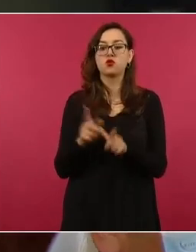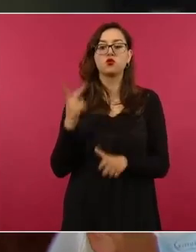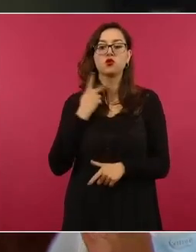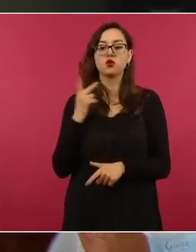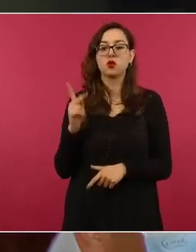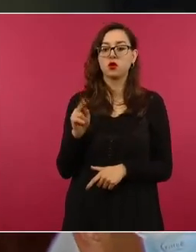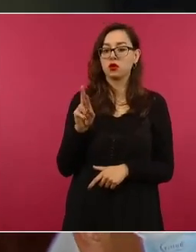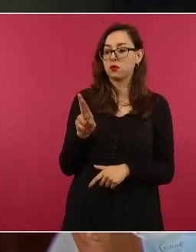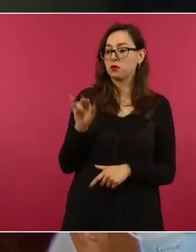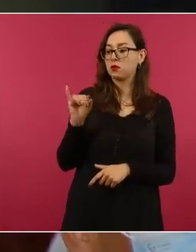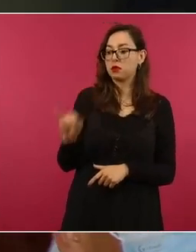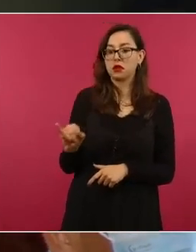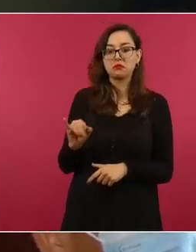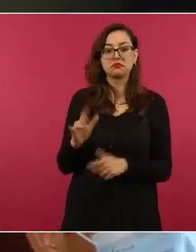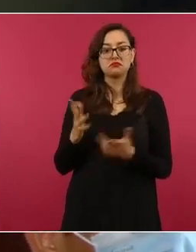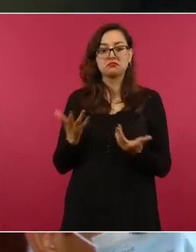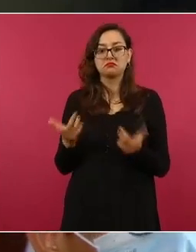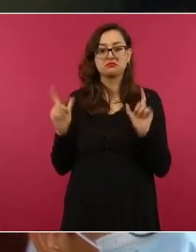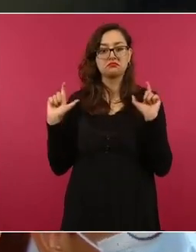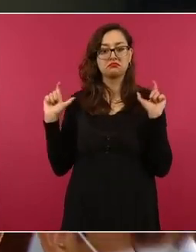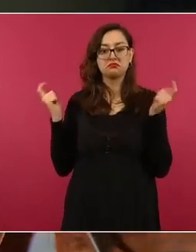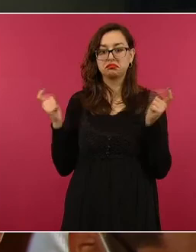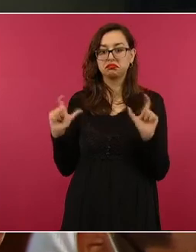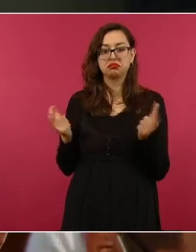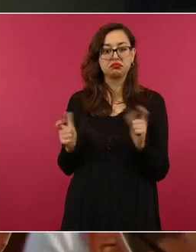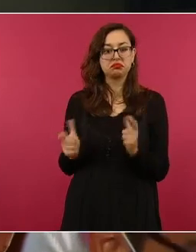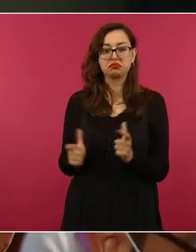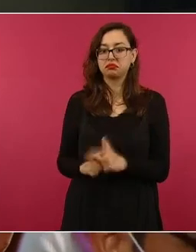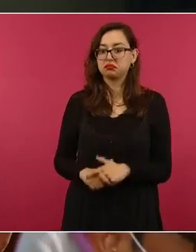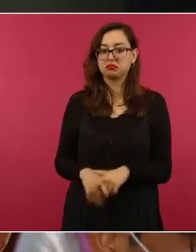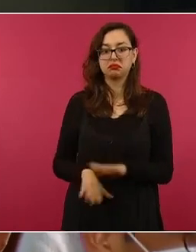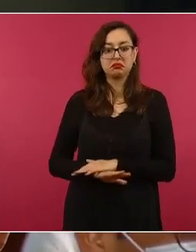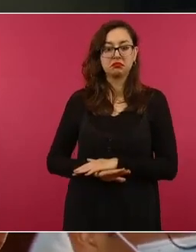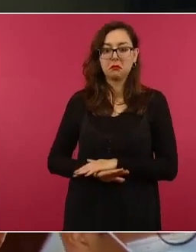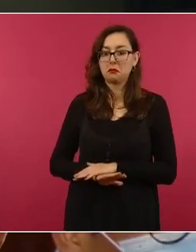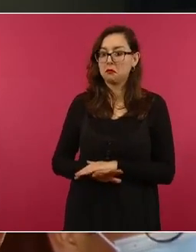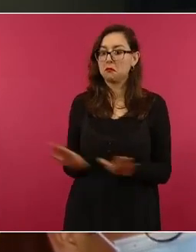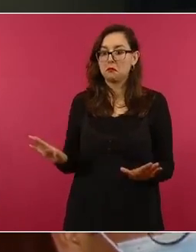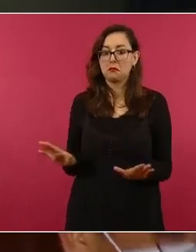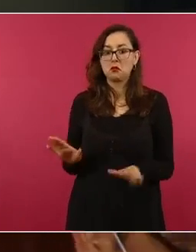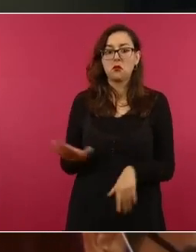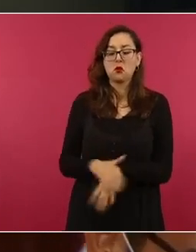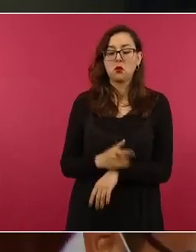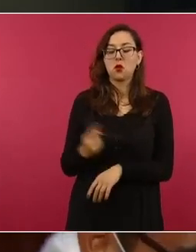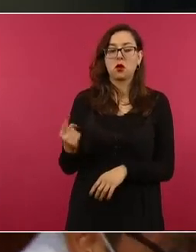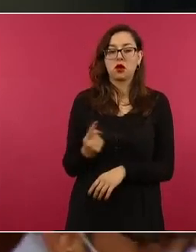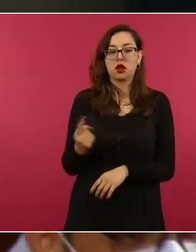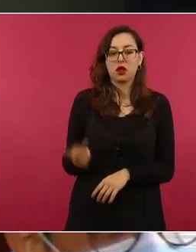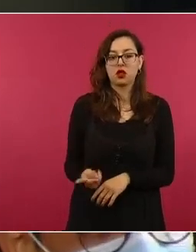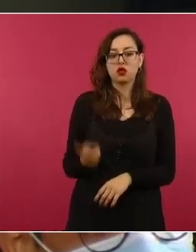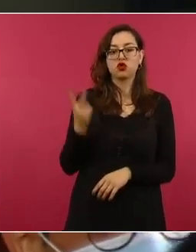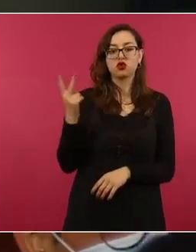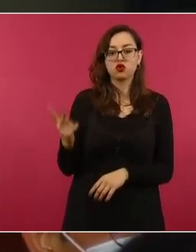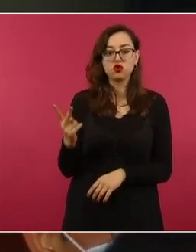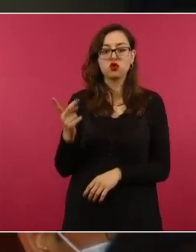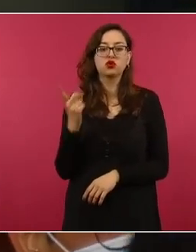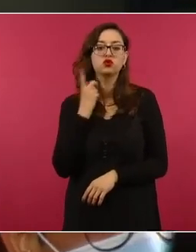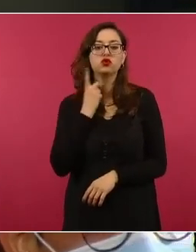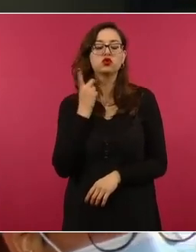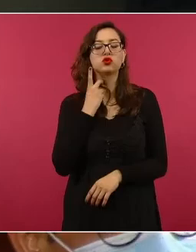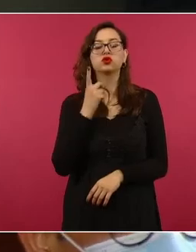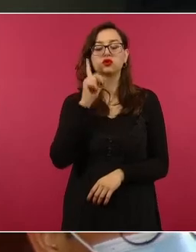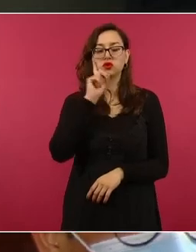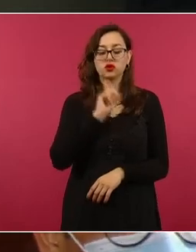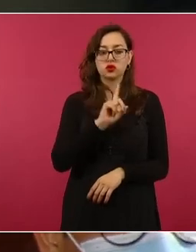pues dos diputadas que pertenecen a la corriente, o más bien